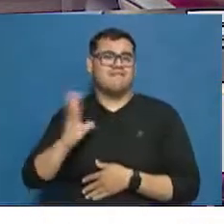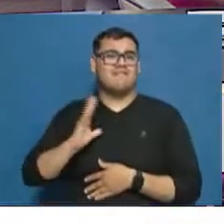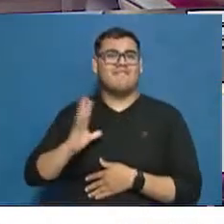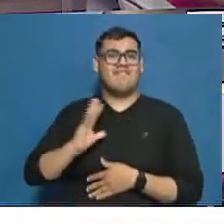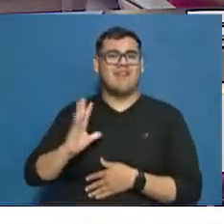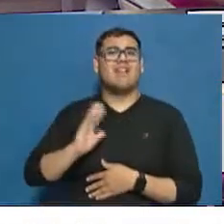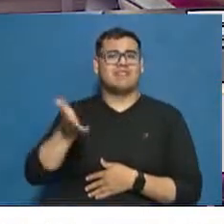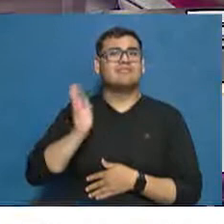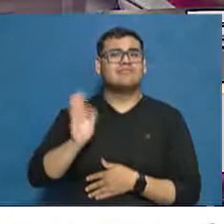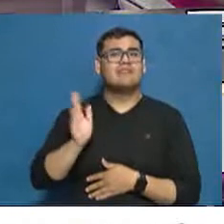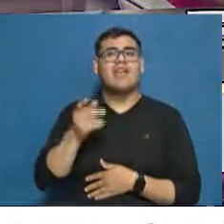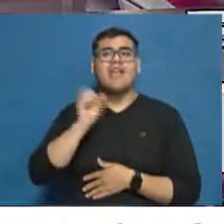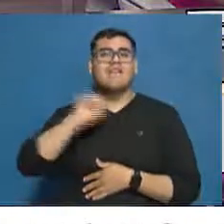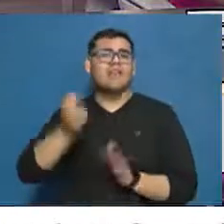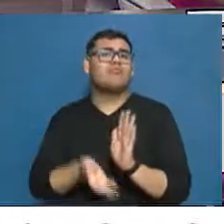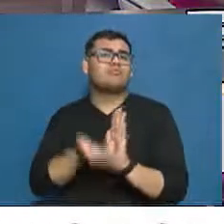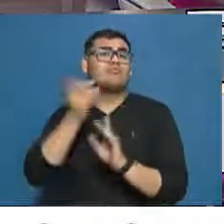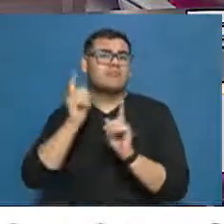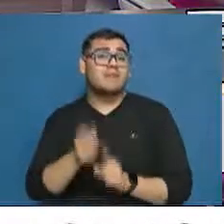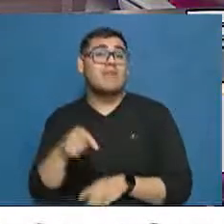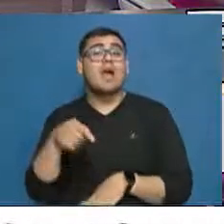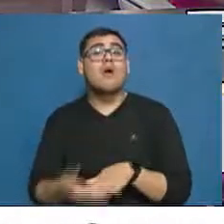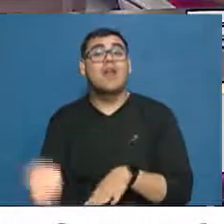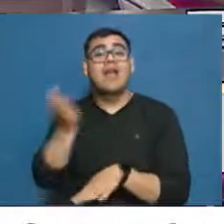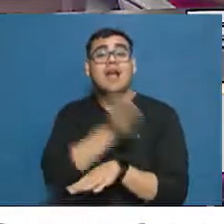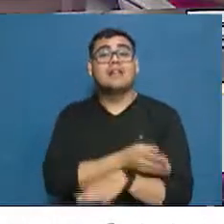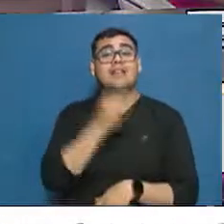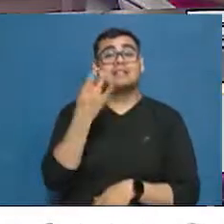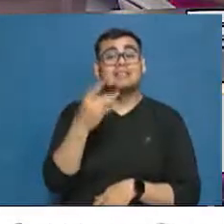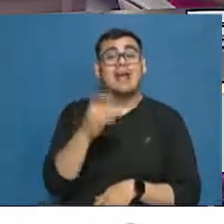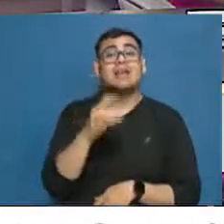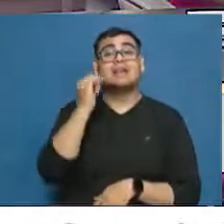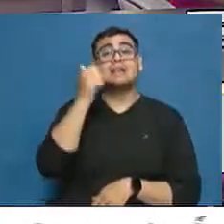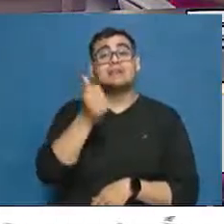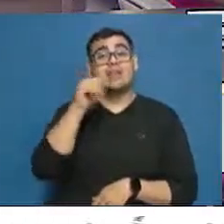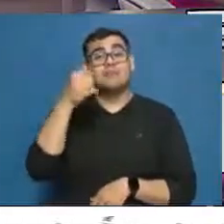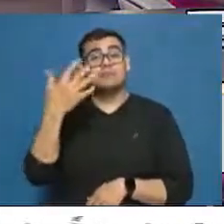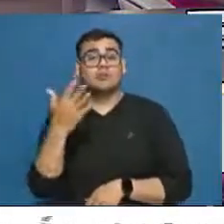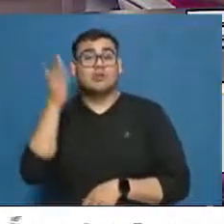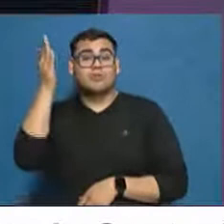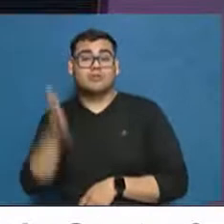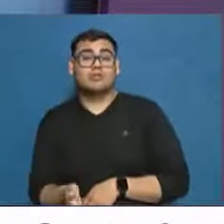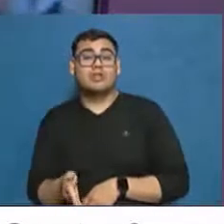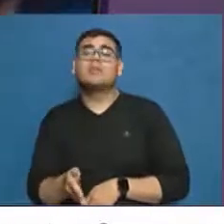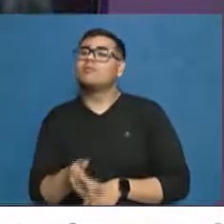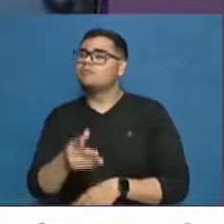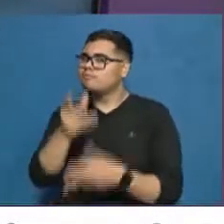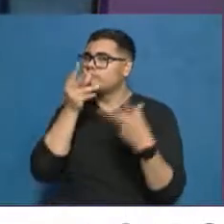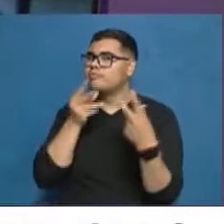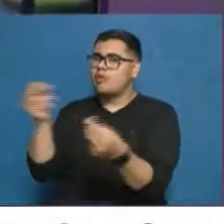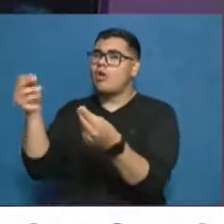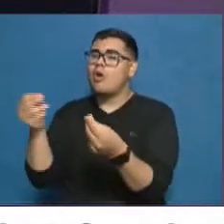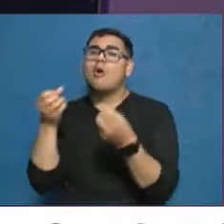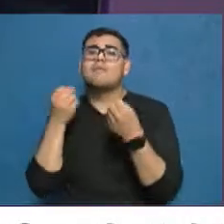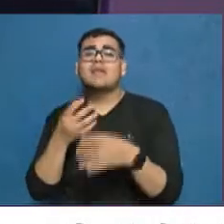aumentando la inflación. Ahora, volviendo al 6,5 de diciembre, también lo rechaza el SUTE y dice, tenemos que empezar a discutir, tenemos que